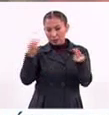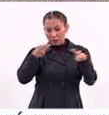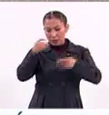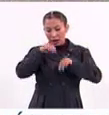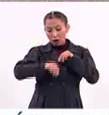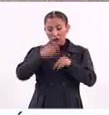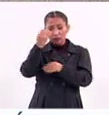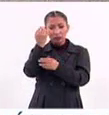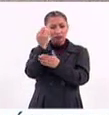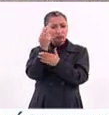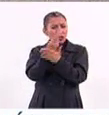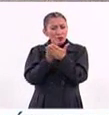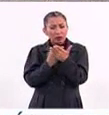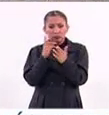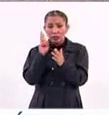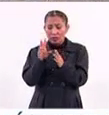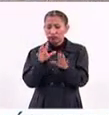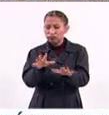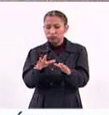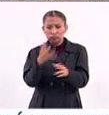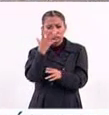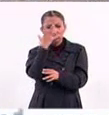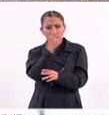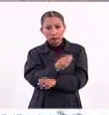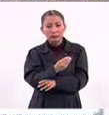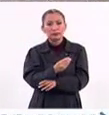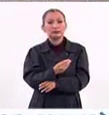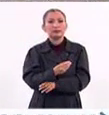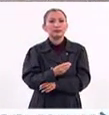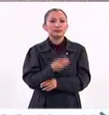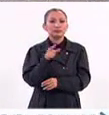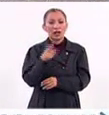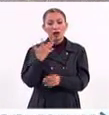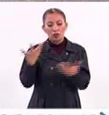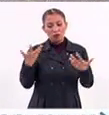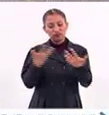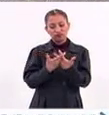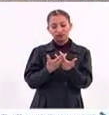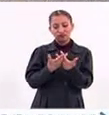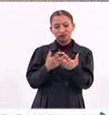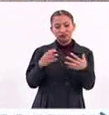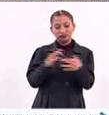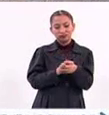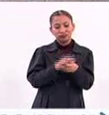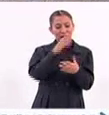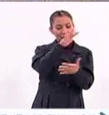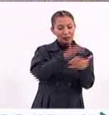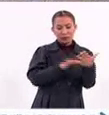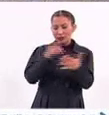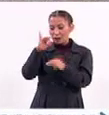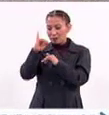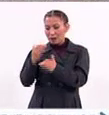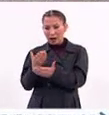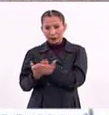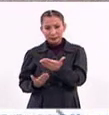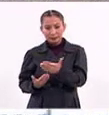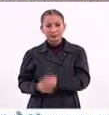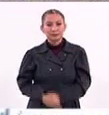con imágenes realmente fuertes, poderosas, que entablan un diálogo, digamos, entre texto e imagen.